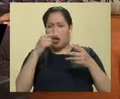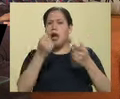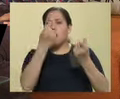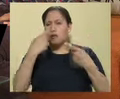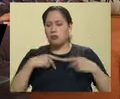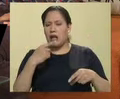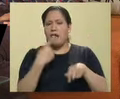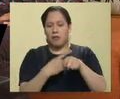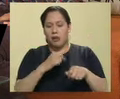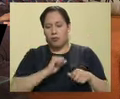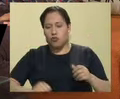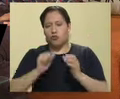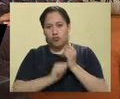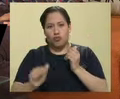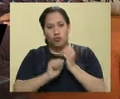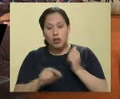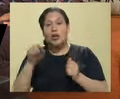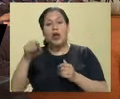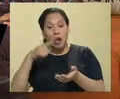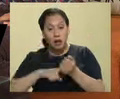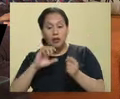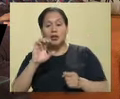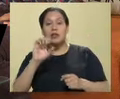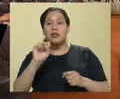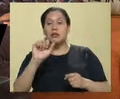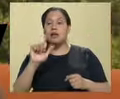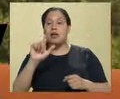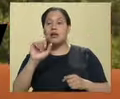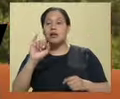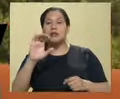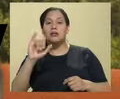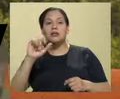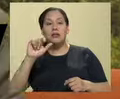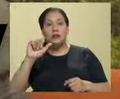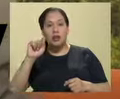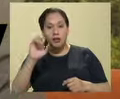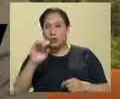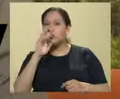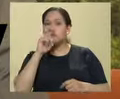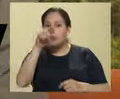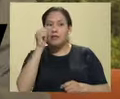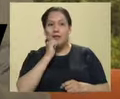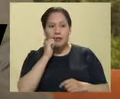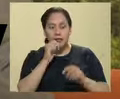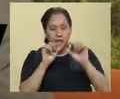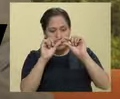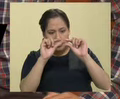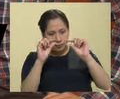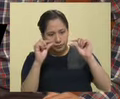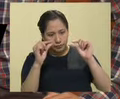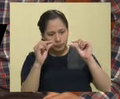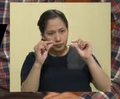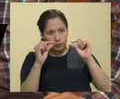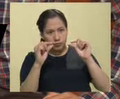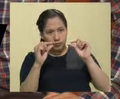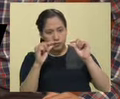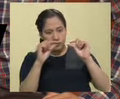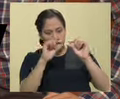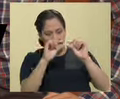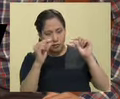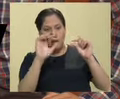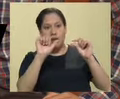tiene salicilatos. Entonces siempre hay que leer en la etiqueta, no se vaya a caer el café, si no tiene ácido